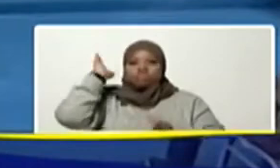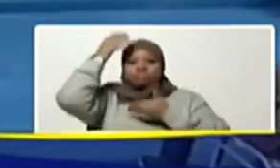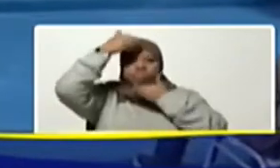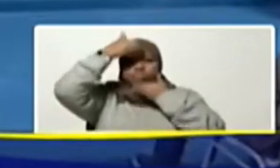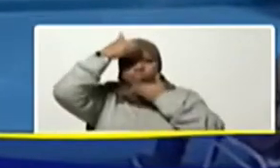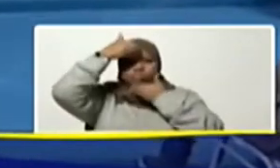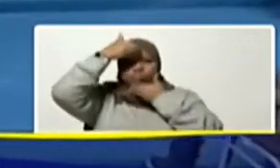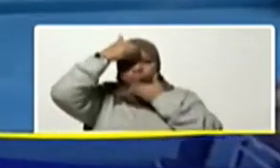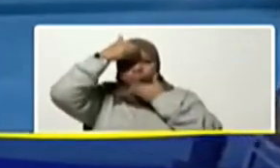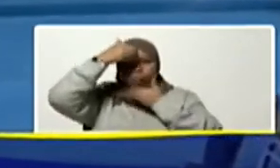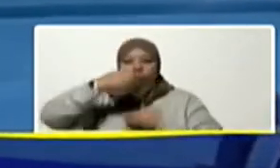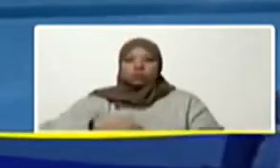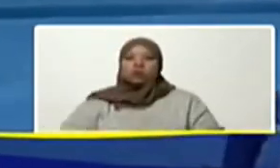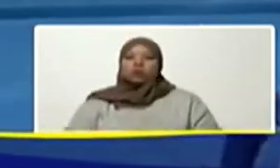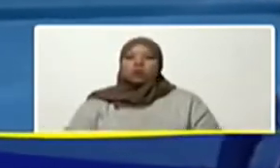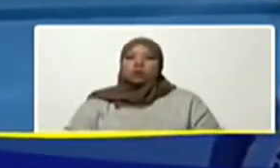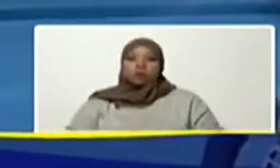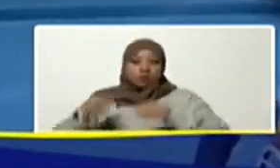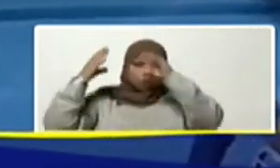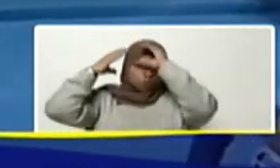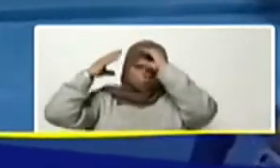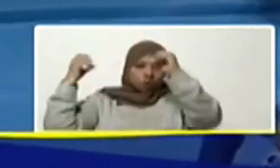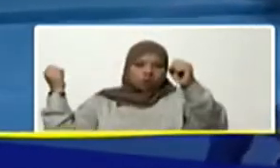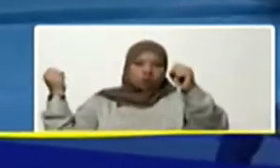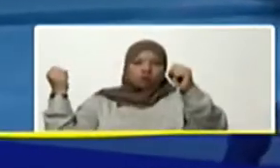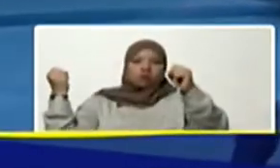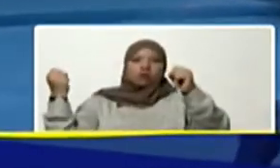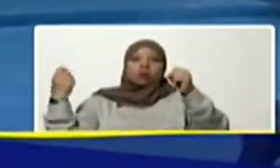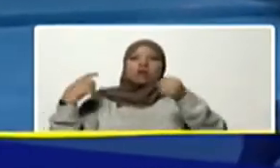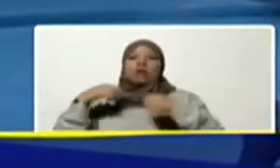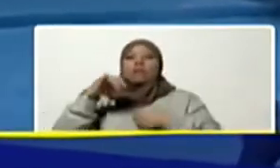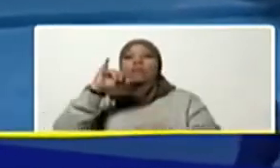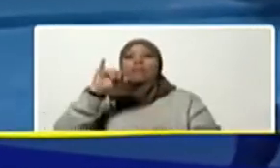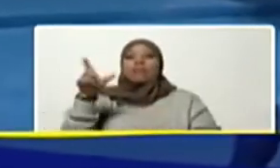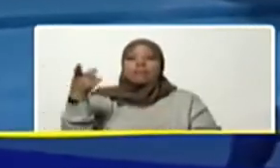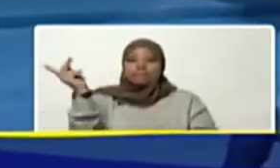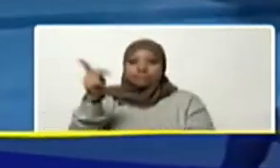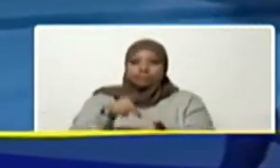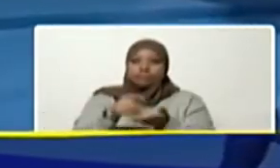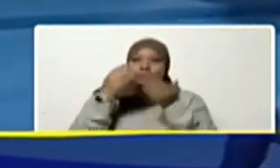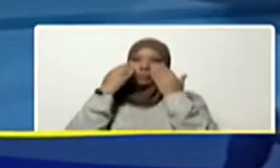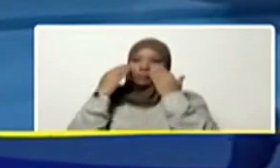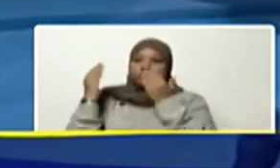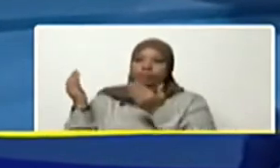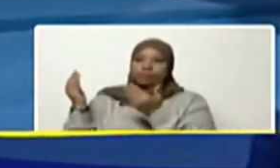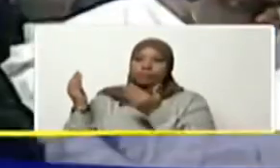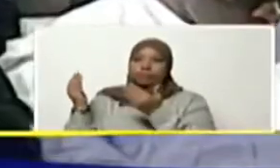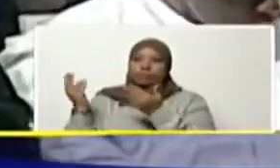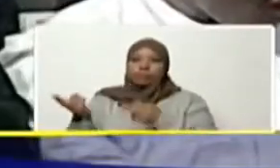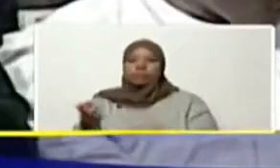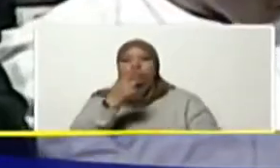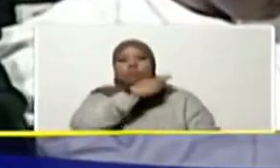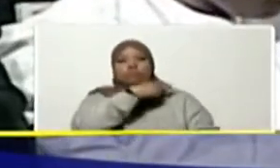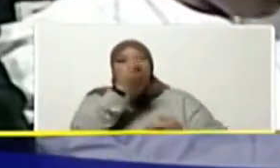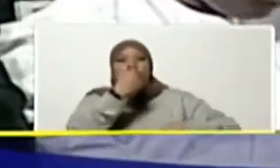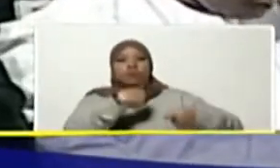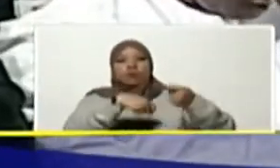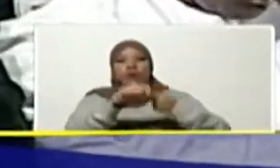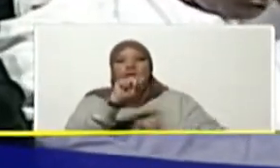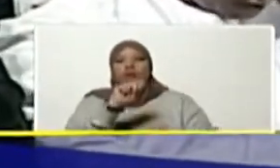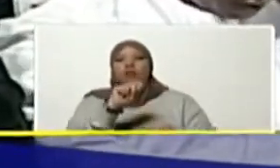de el embajador del Estado de Libia presente, el encargado de negocios de